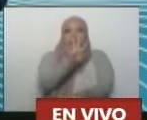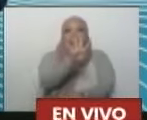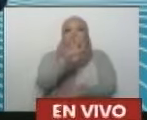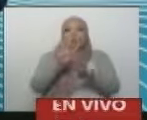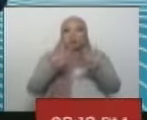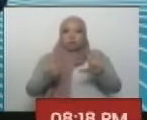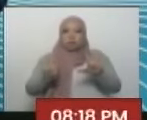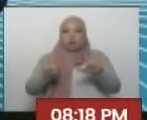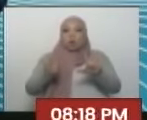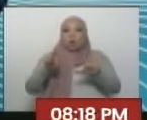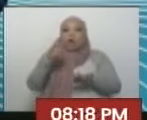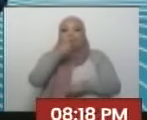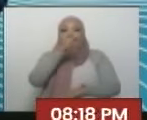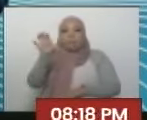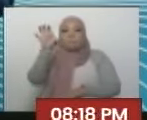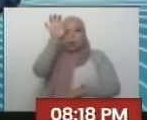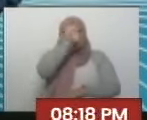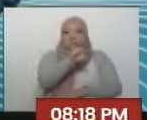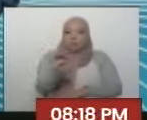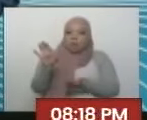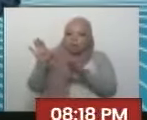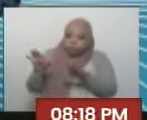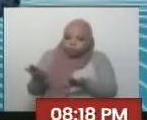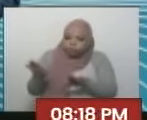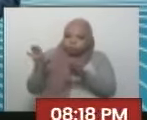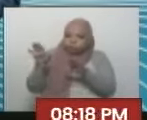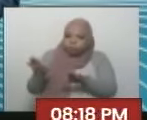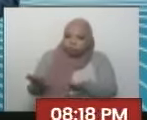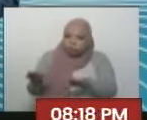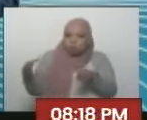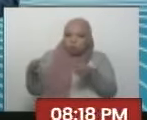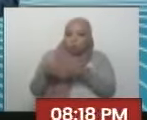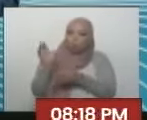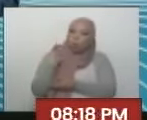y de la mayoría musulmana que participaron en esta cumbre de Riad. Correcto.